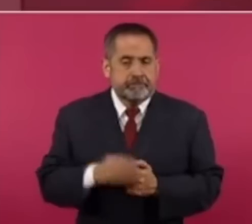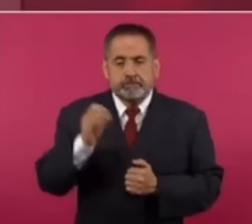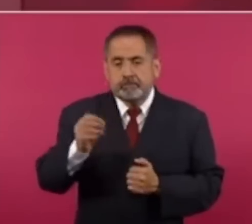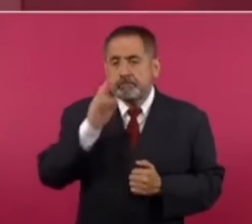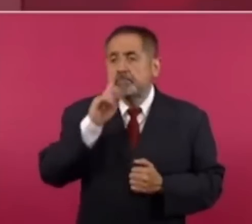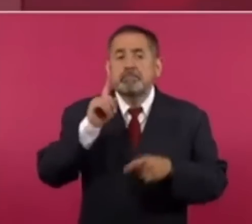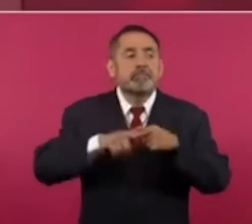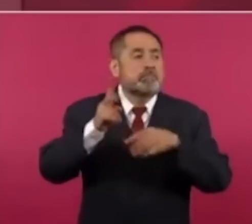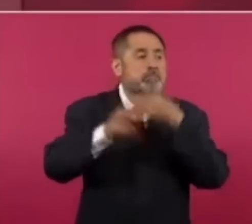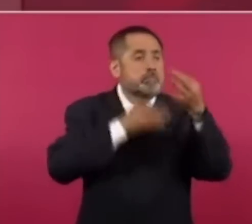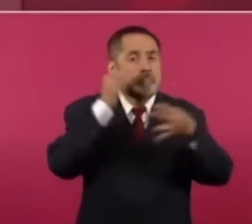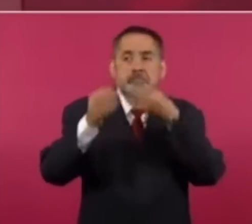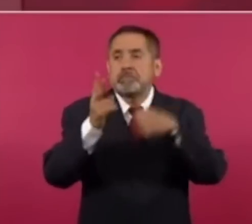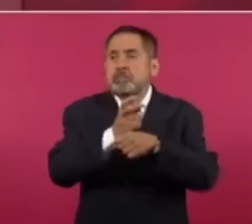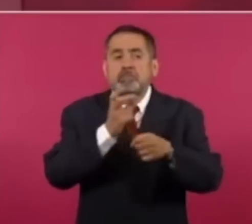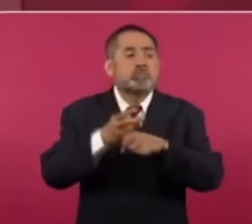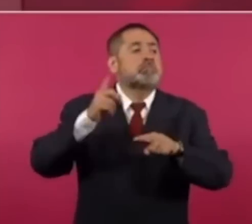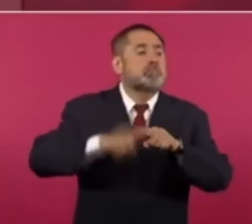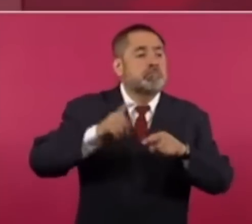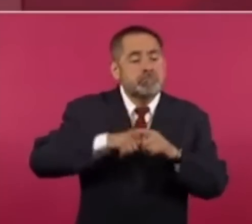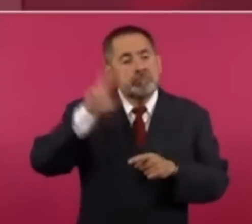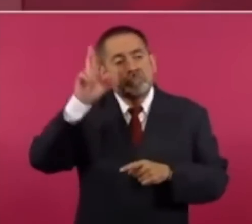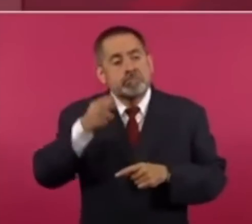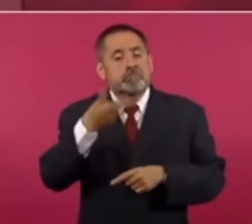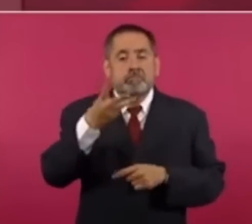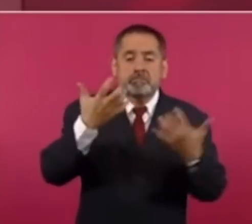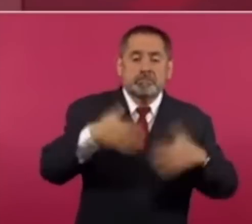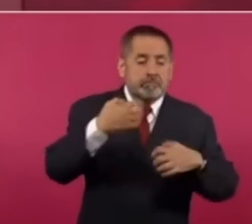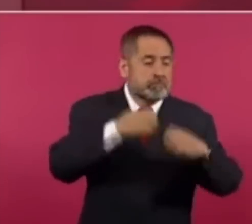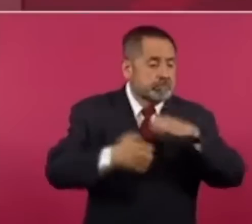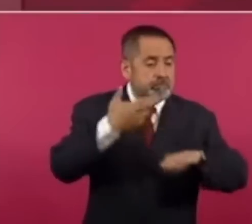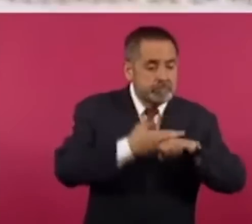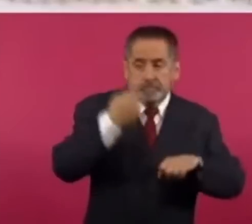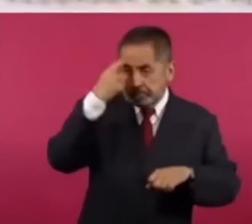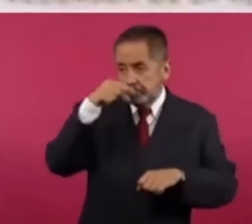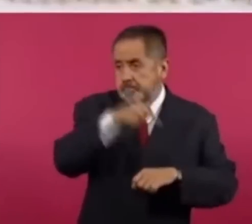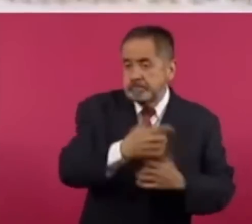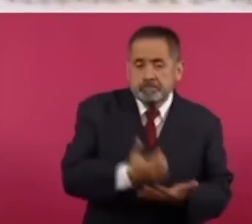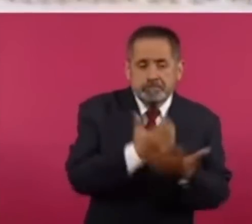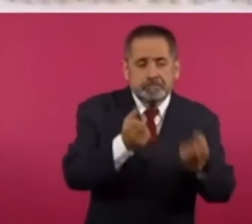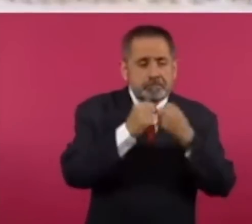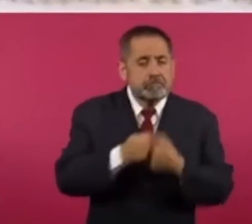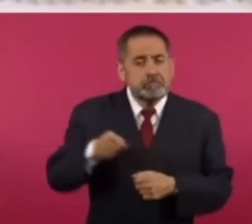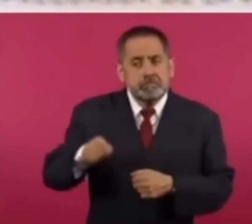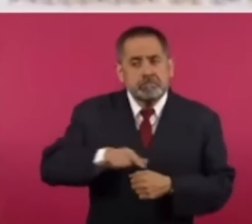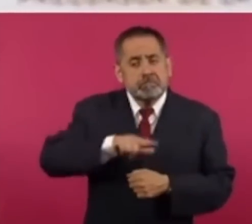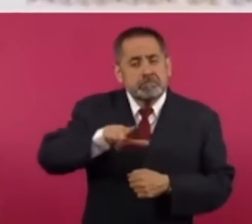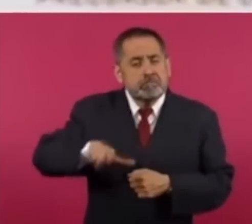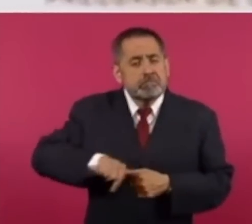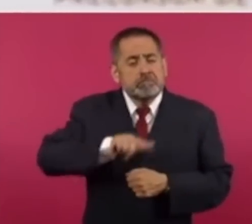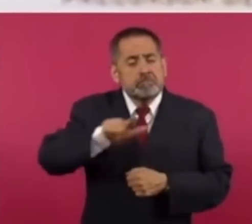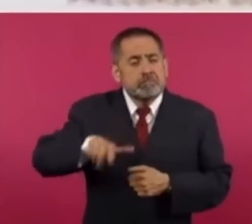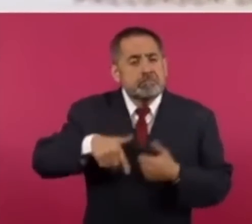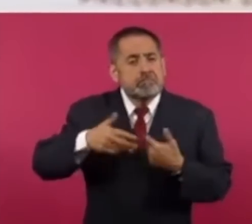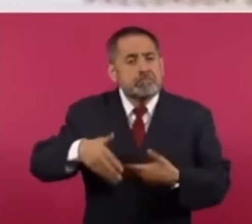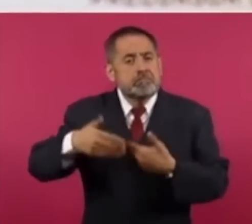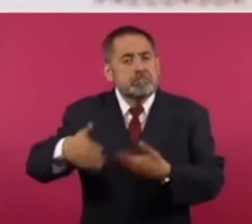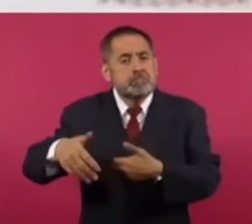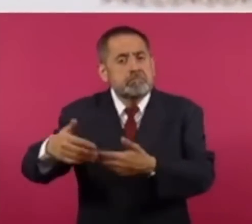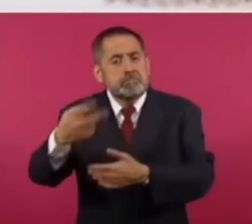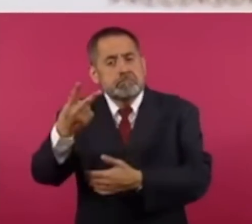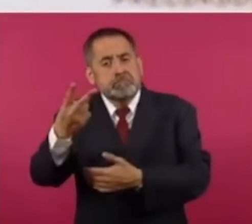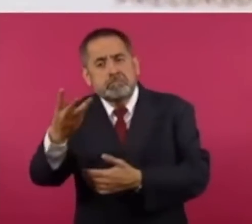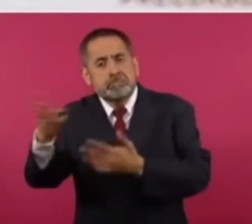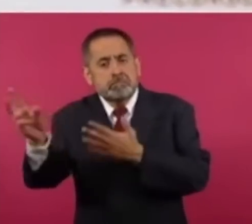una convocatoria a 3 empresas y ya se fueron 2-3 meses en